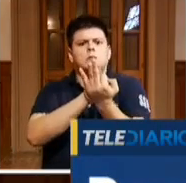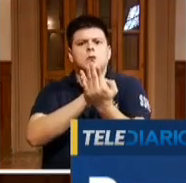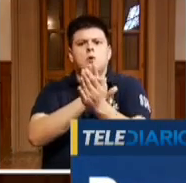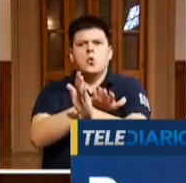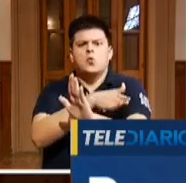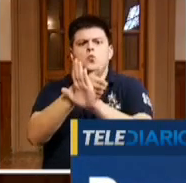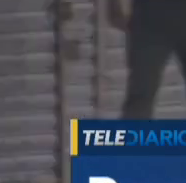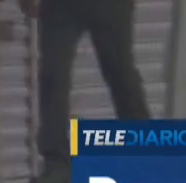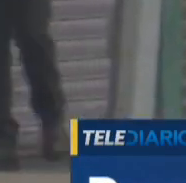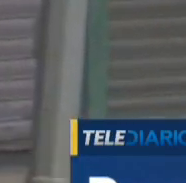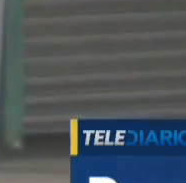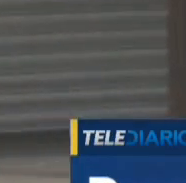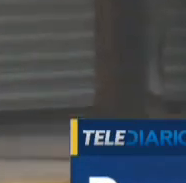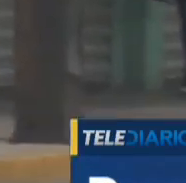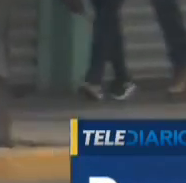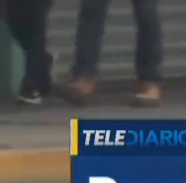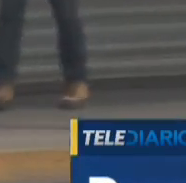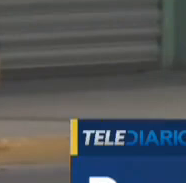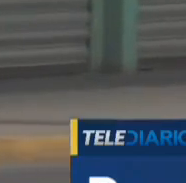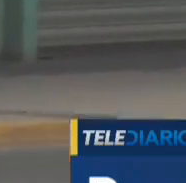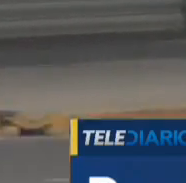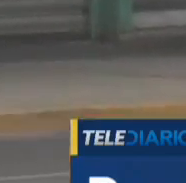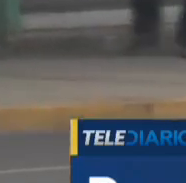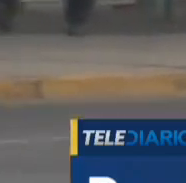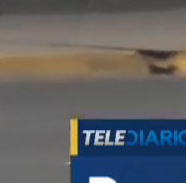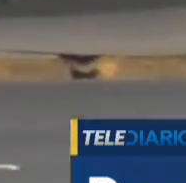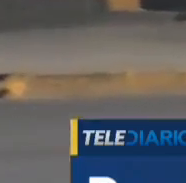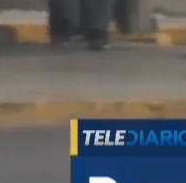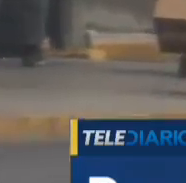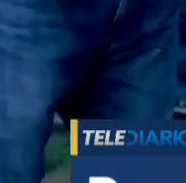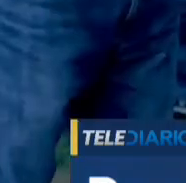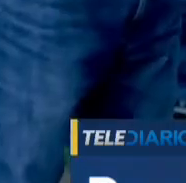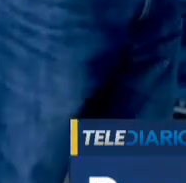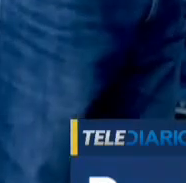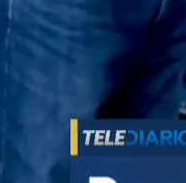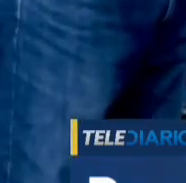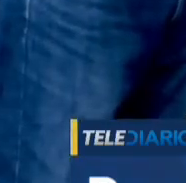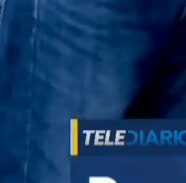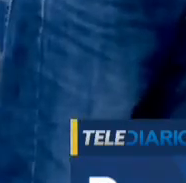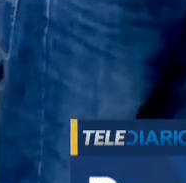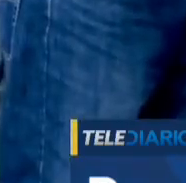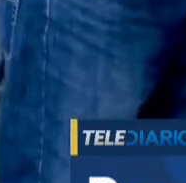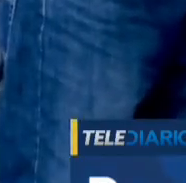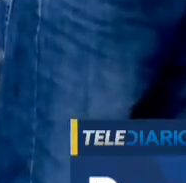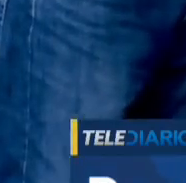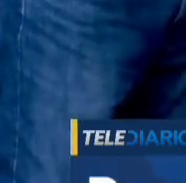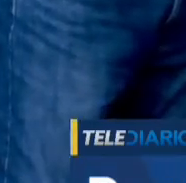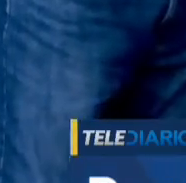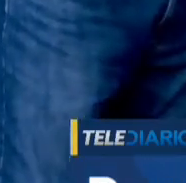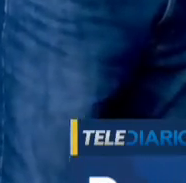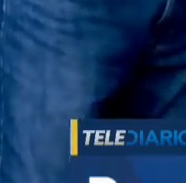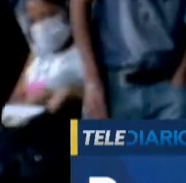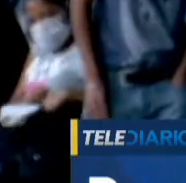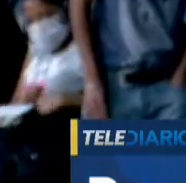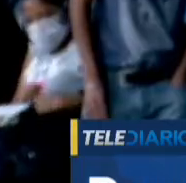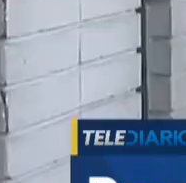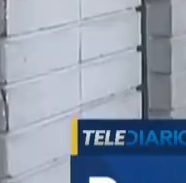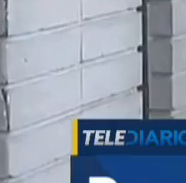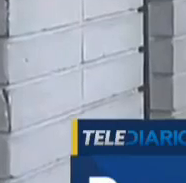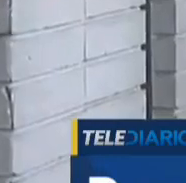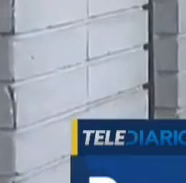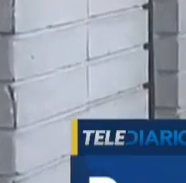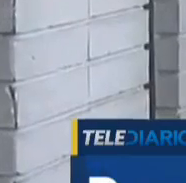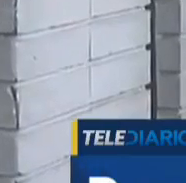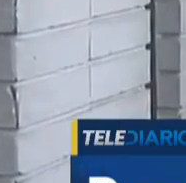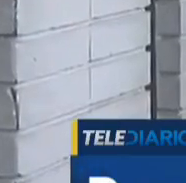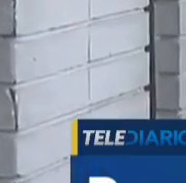el presupuesto para esta dependencia, los recursos serán insuficientes ante la contingencia del COVID-19. El funcionario advirtió